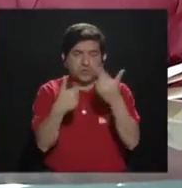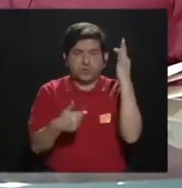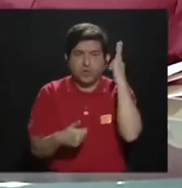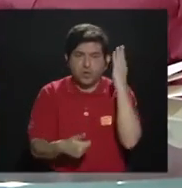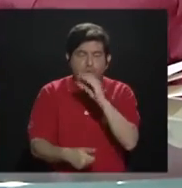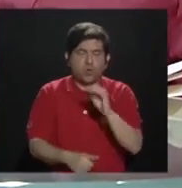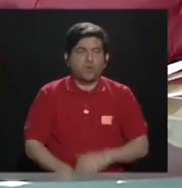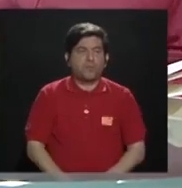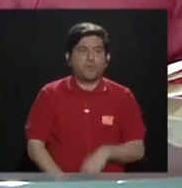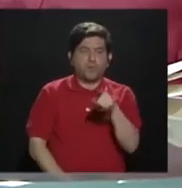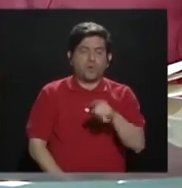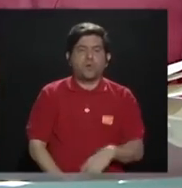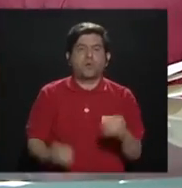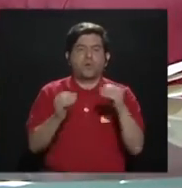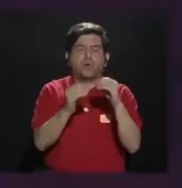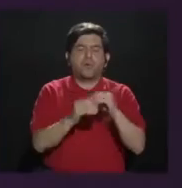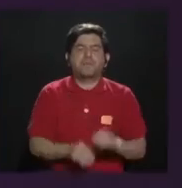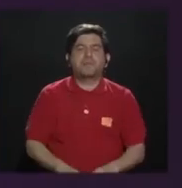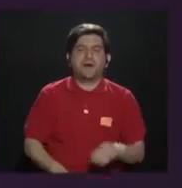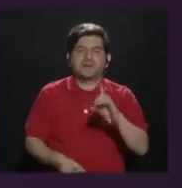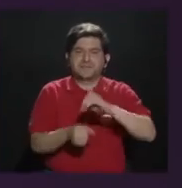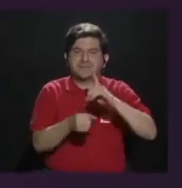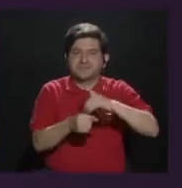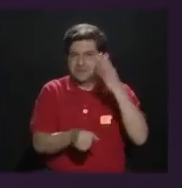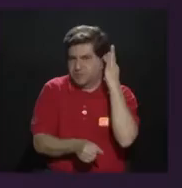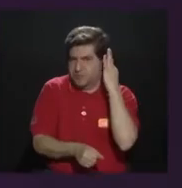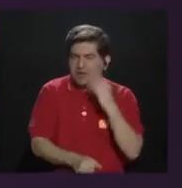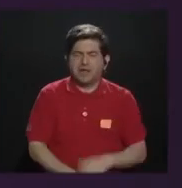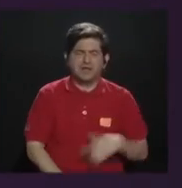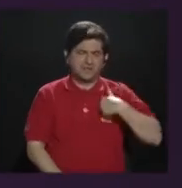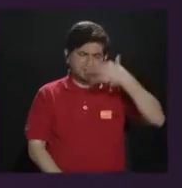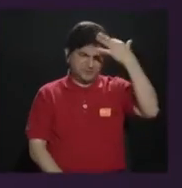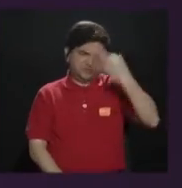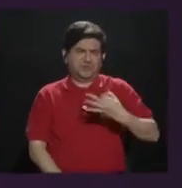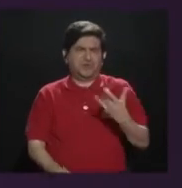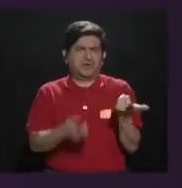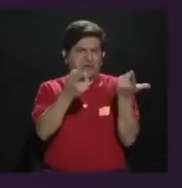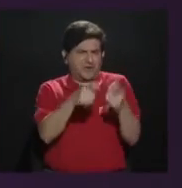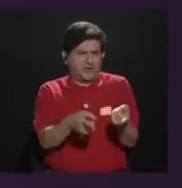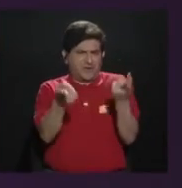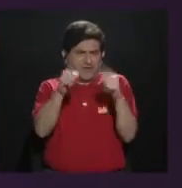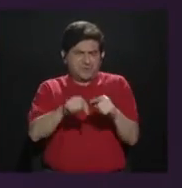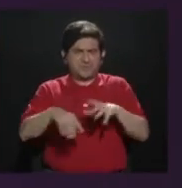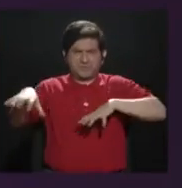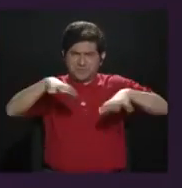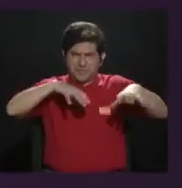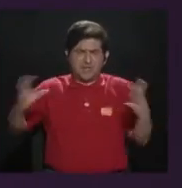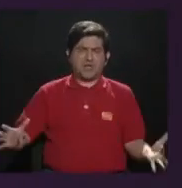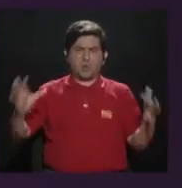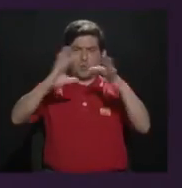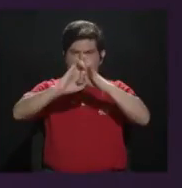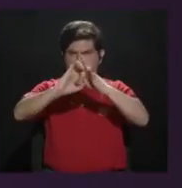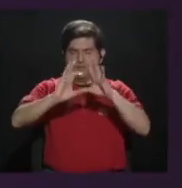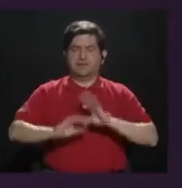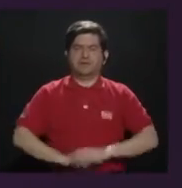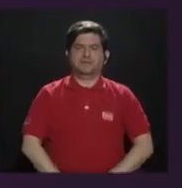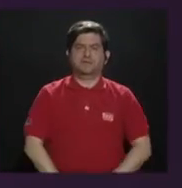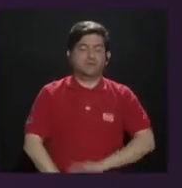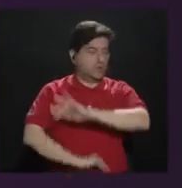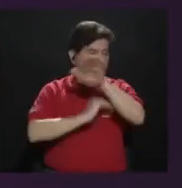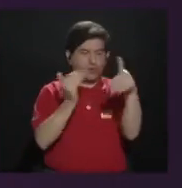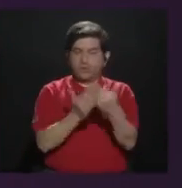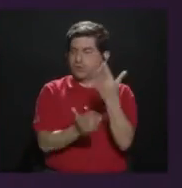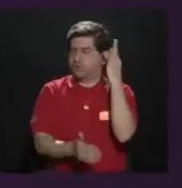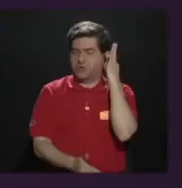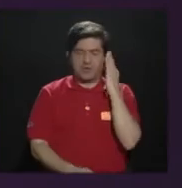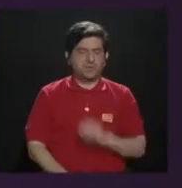o con la presencia de más legisladoras? Yo creo que es algo que viene sucediendo de manera dinámica y articulada, ¿no? No todas las